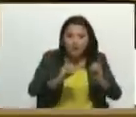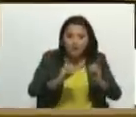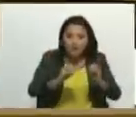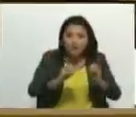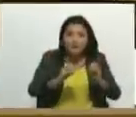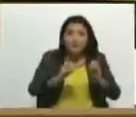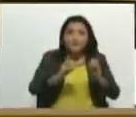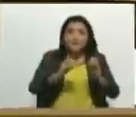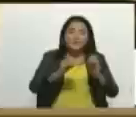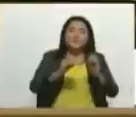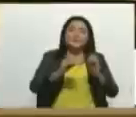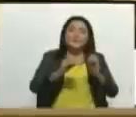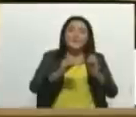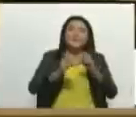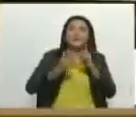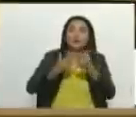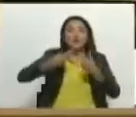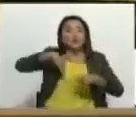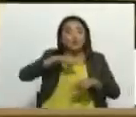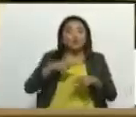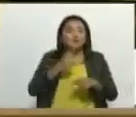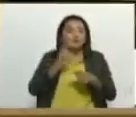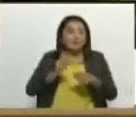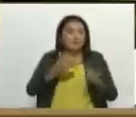sigue y no se cumple.